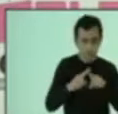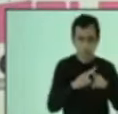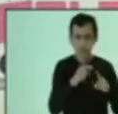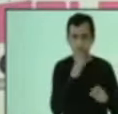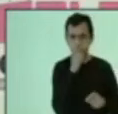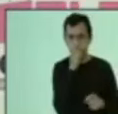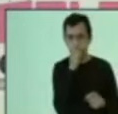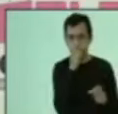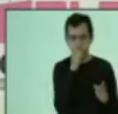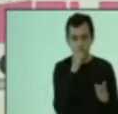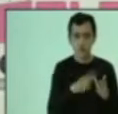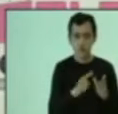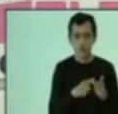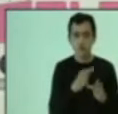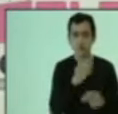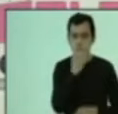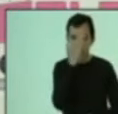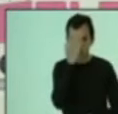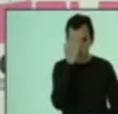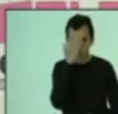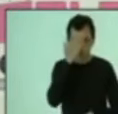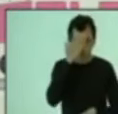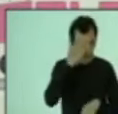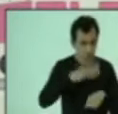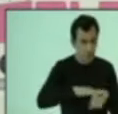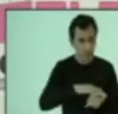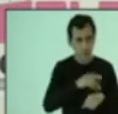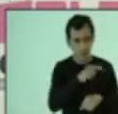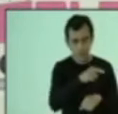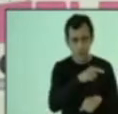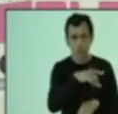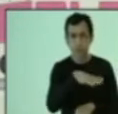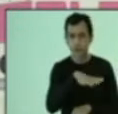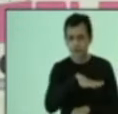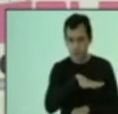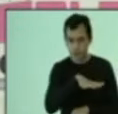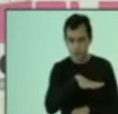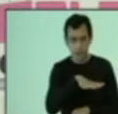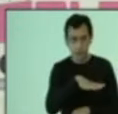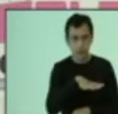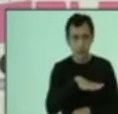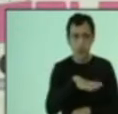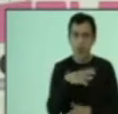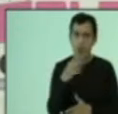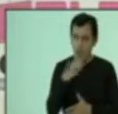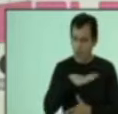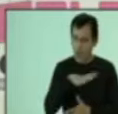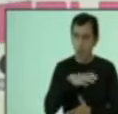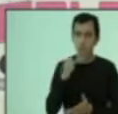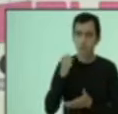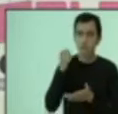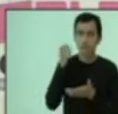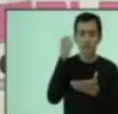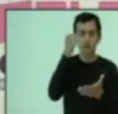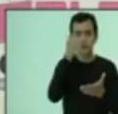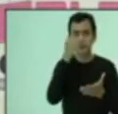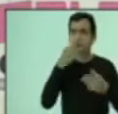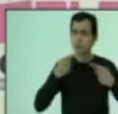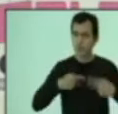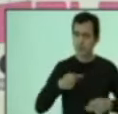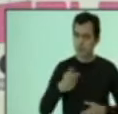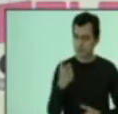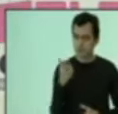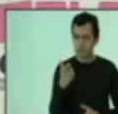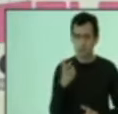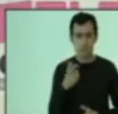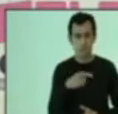alguna manera, tenemos conocimiento de que ha habido capital, ha habido inversionistas y gente que tiene la plena